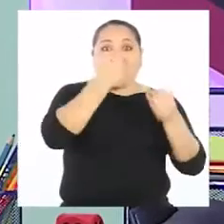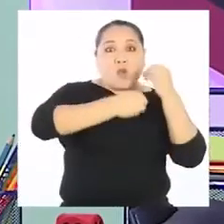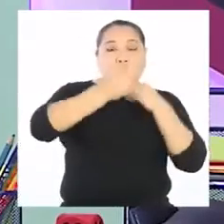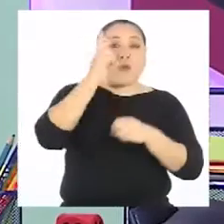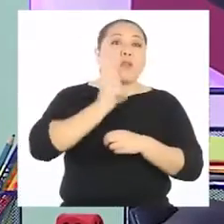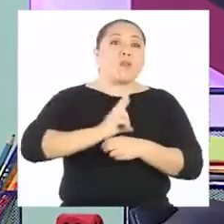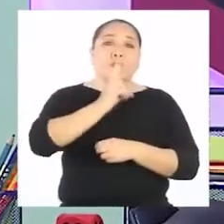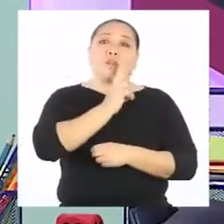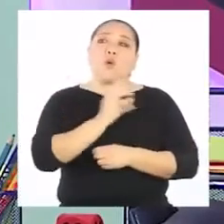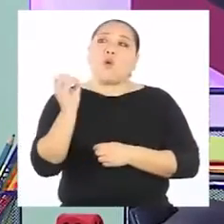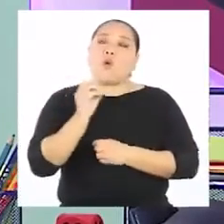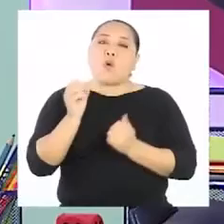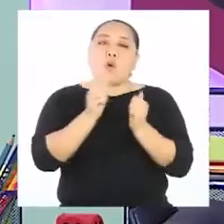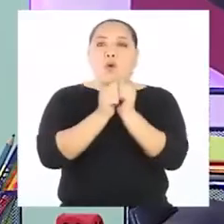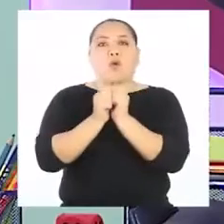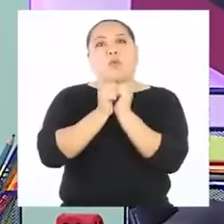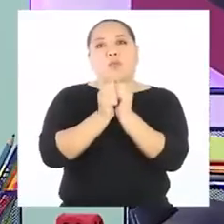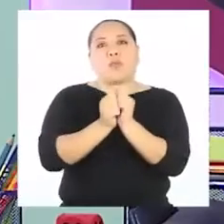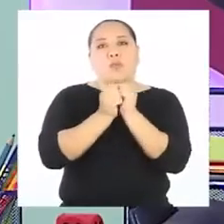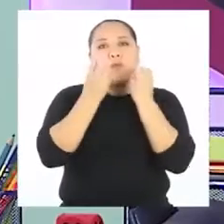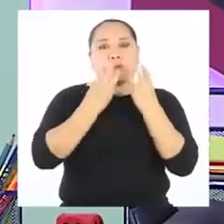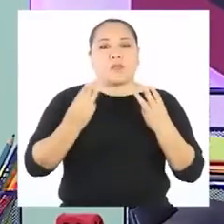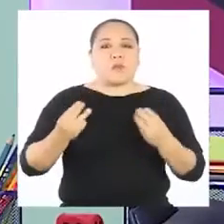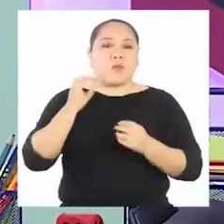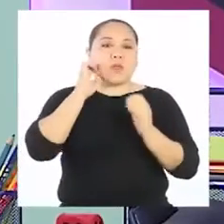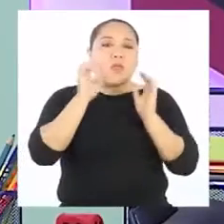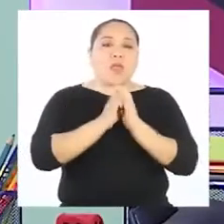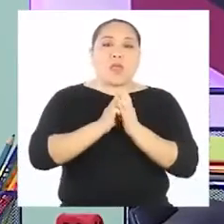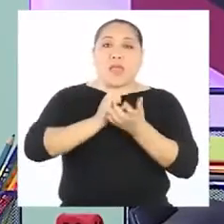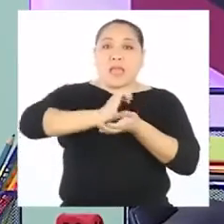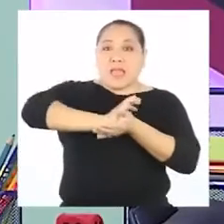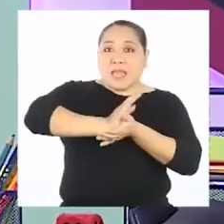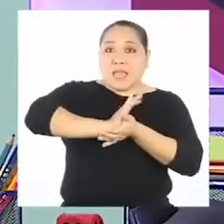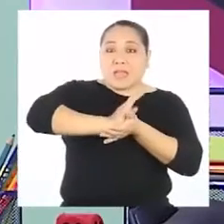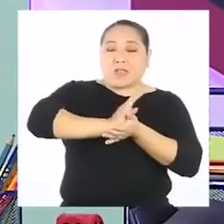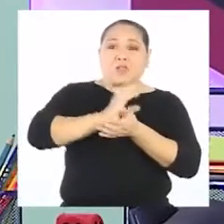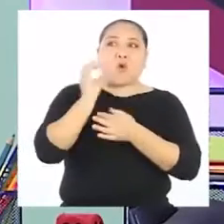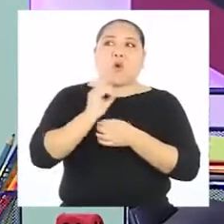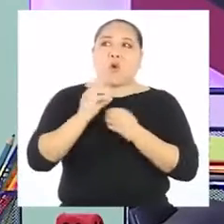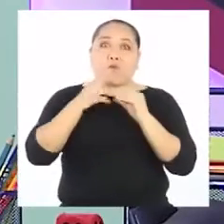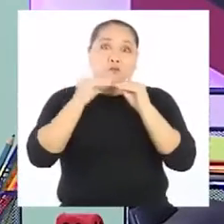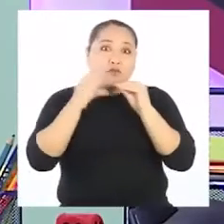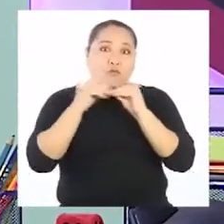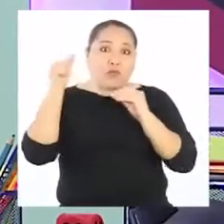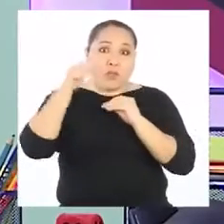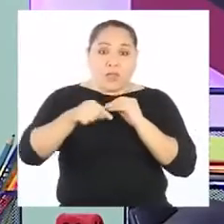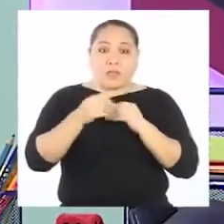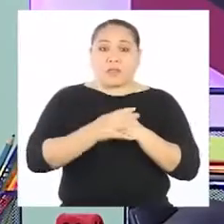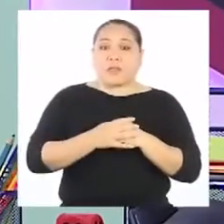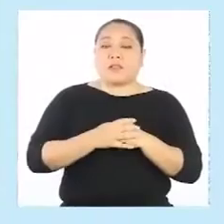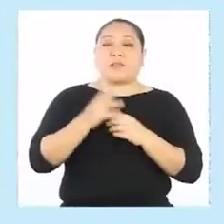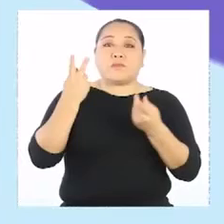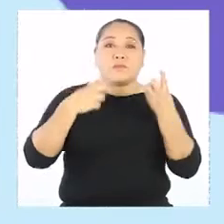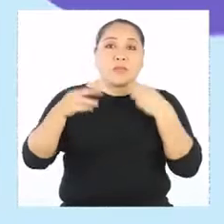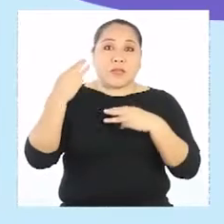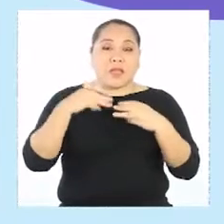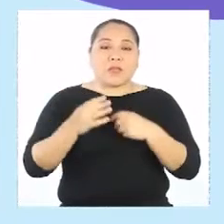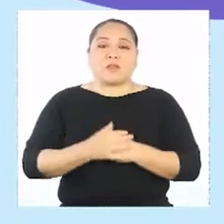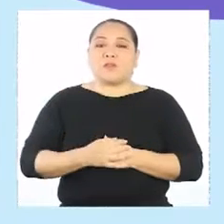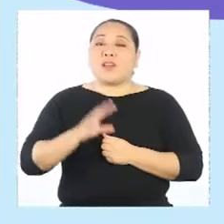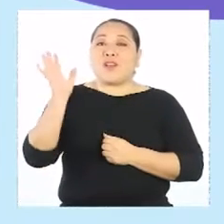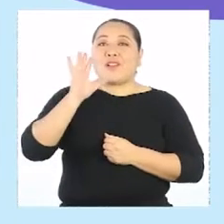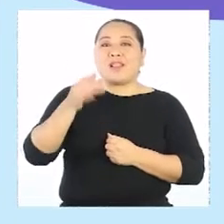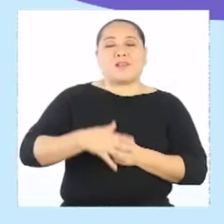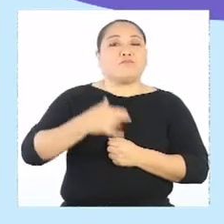comida en los restaurantes o acompañando productos, como el queso o las frutas en supermercados.